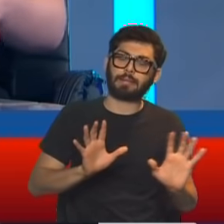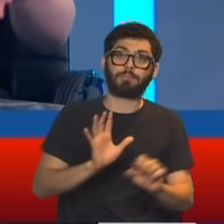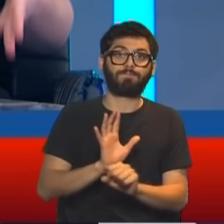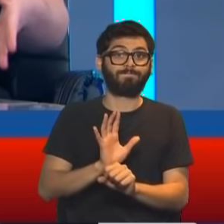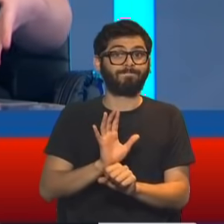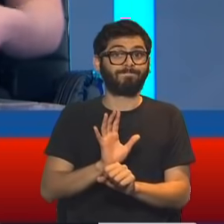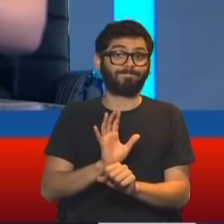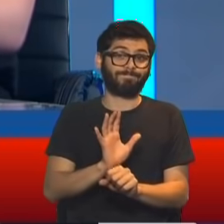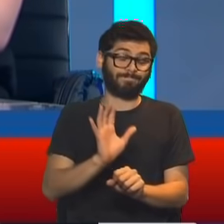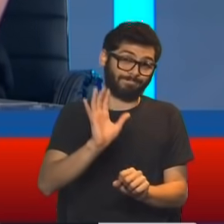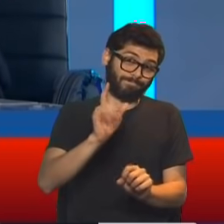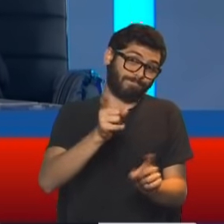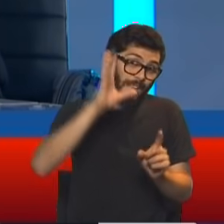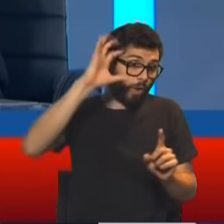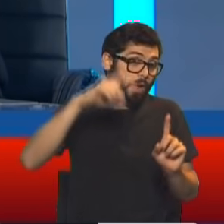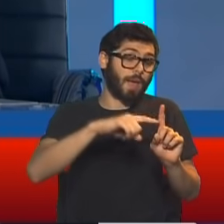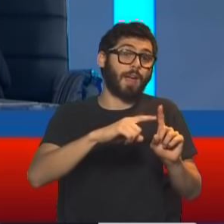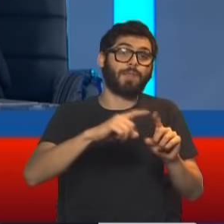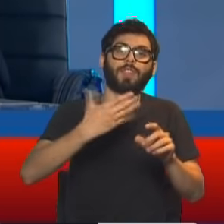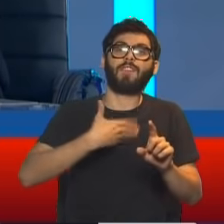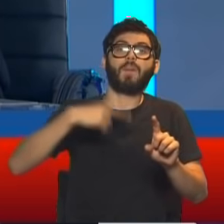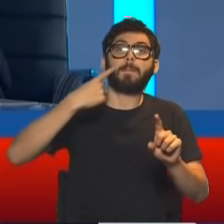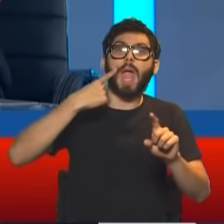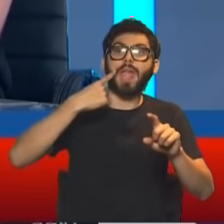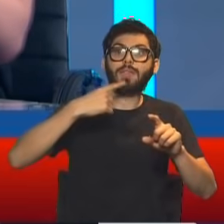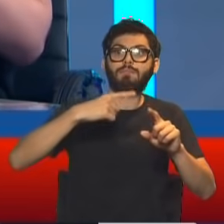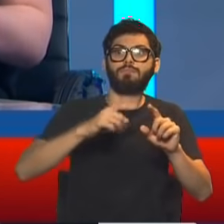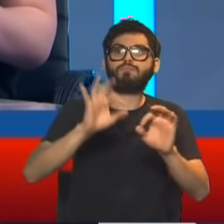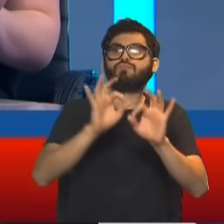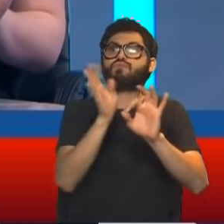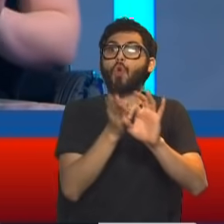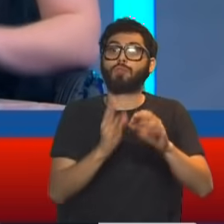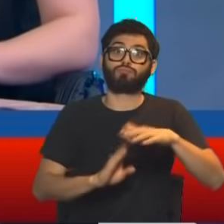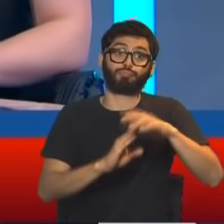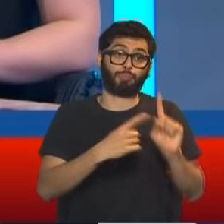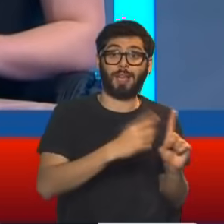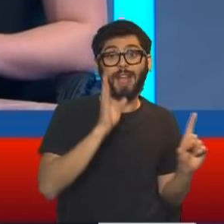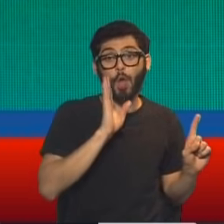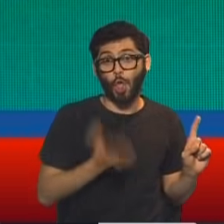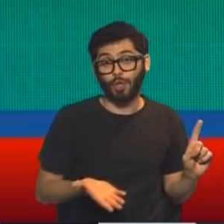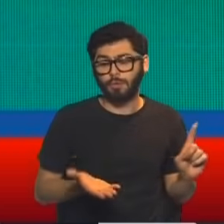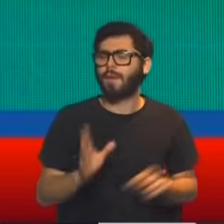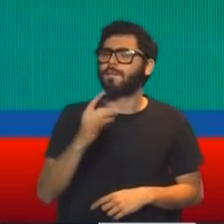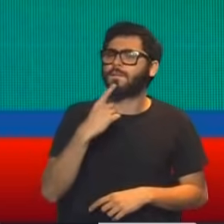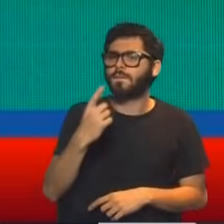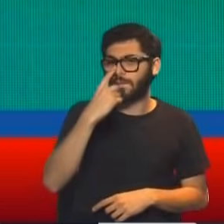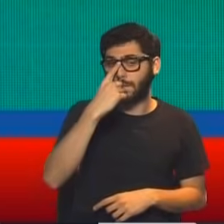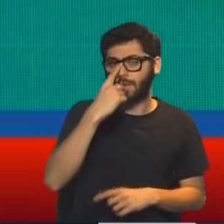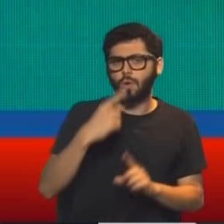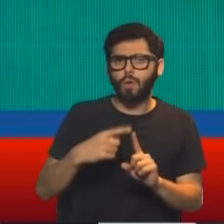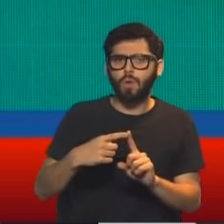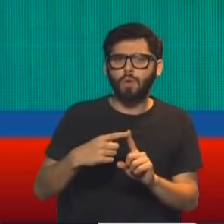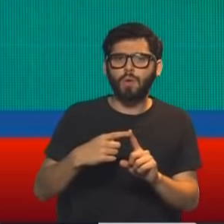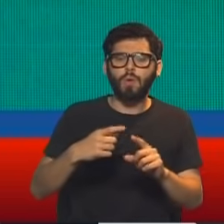recordar que Estados Unidos tiene la mayor participación dentro del organismo, así que la van a monitorear. ¿Cuándo se supone, Nazarena, que podrían ser, cuáles podrían